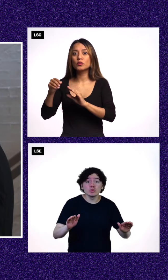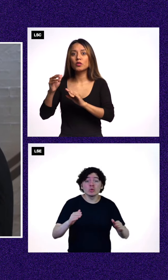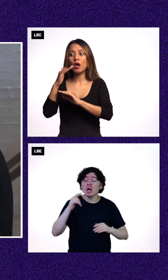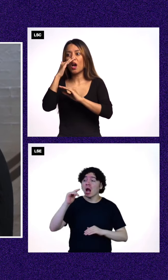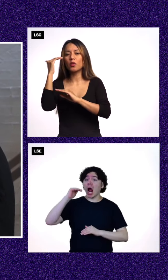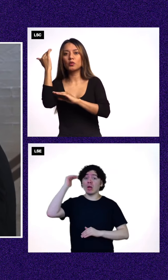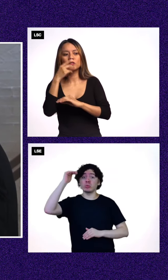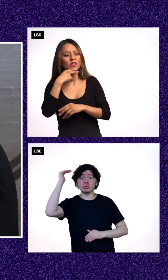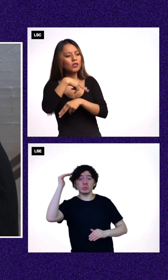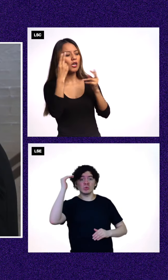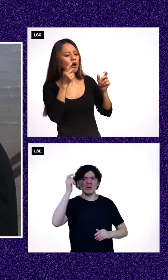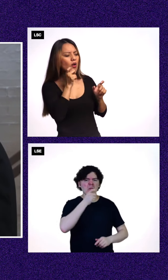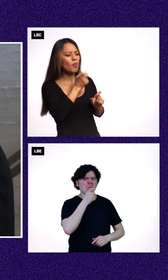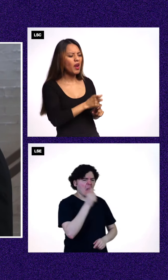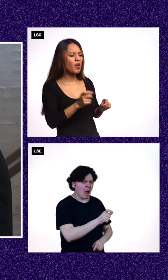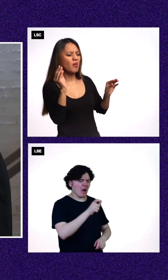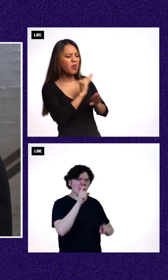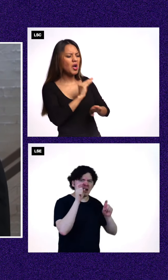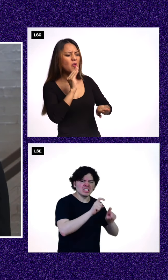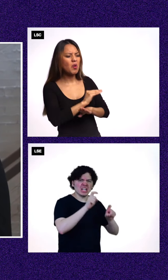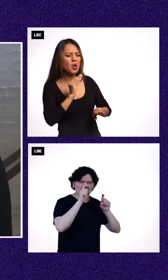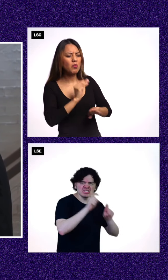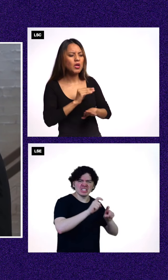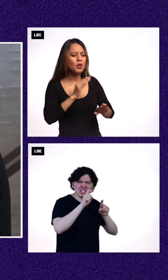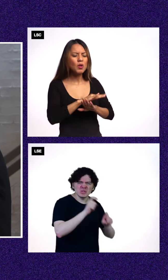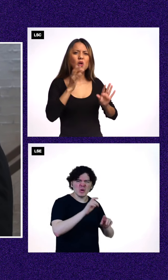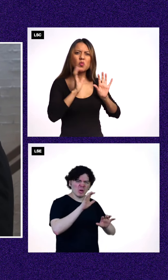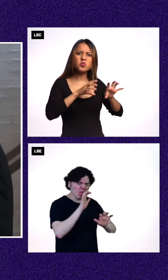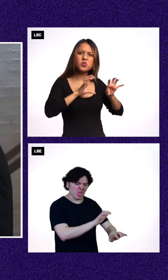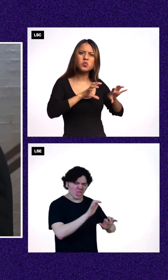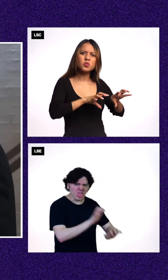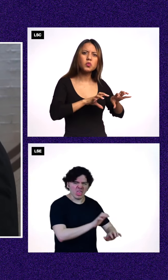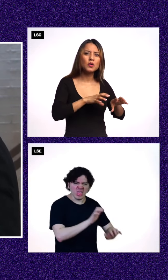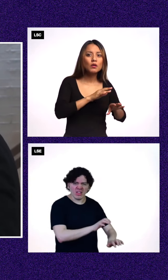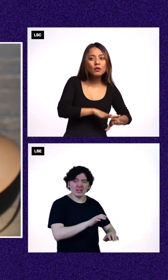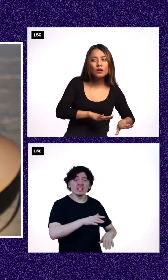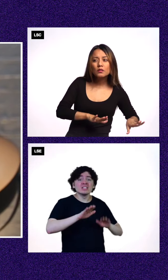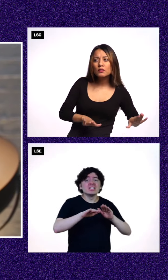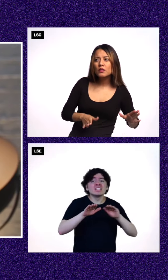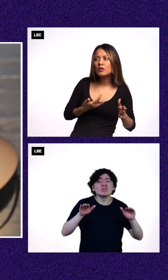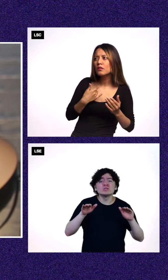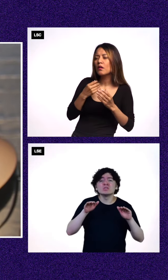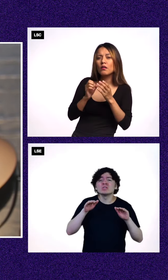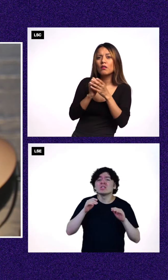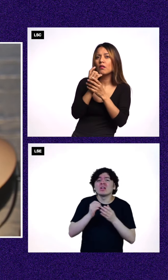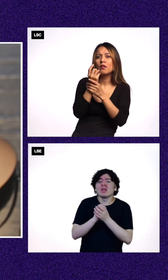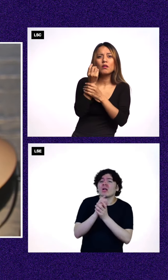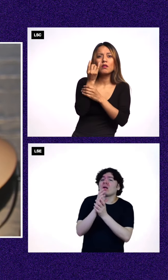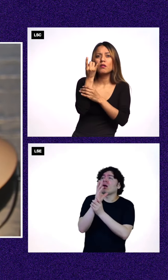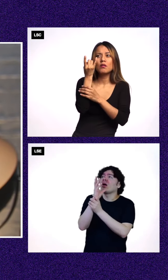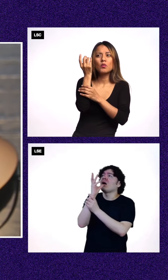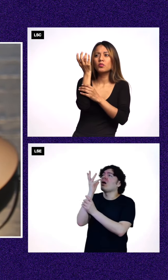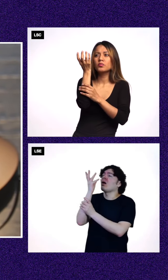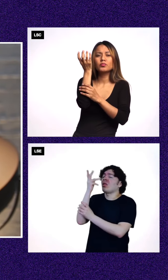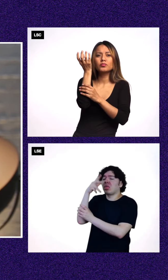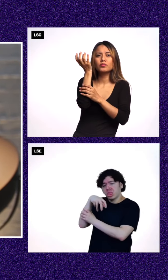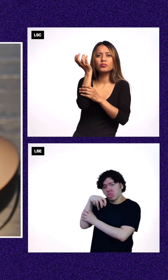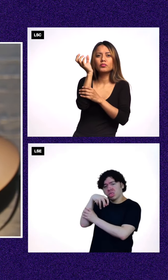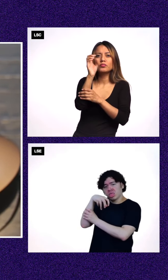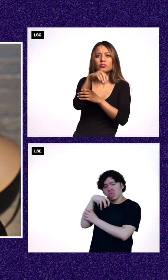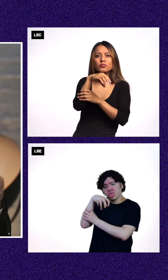falta que tienen de algo tan, tan poderoso como el ánimo. Me pregunto si donde tú trabajas o donde tú